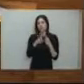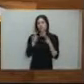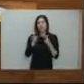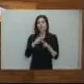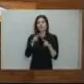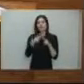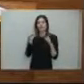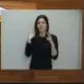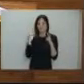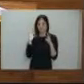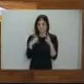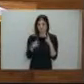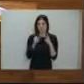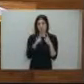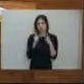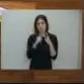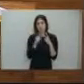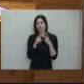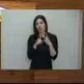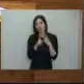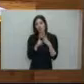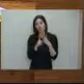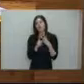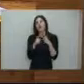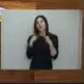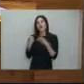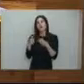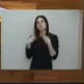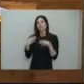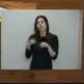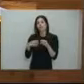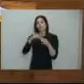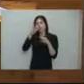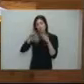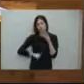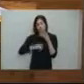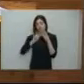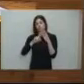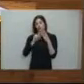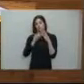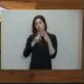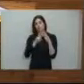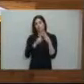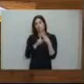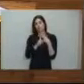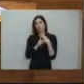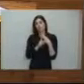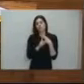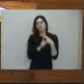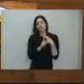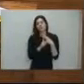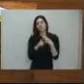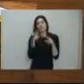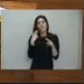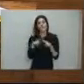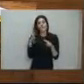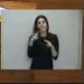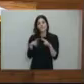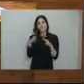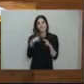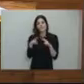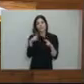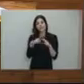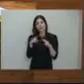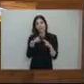fiscal, ahorrar en el gasto corriente e impulsar políticas que exigían los